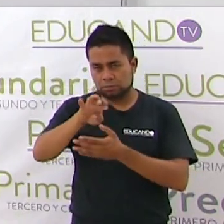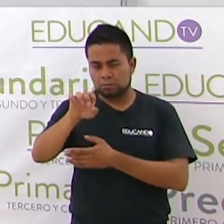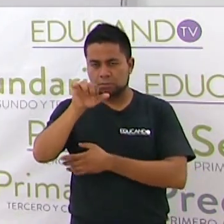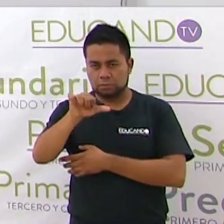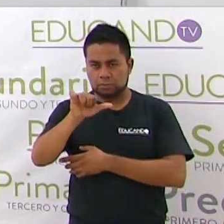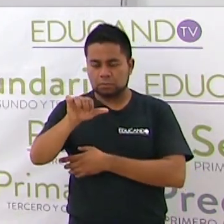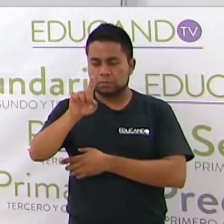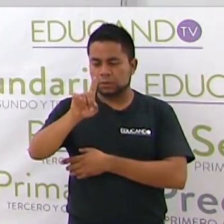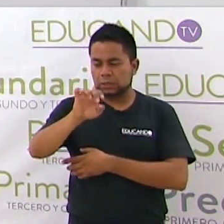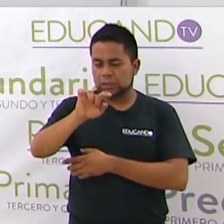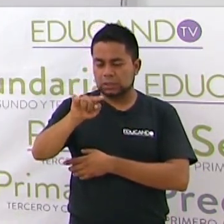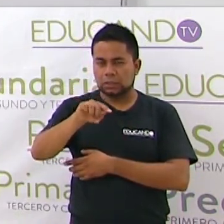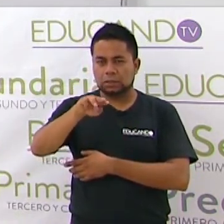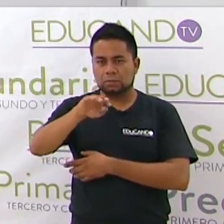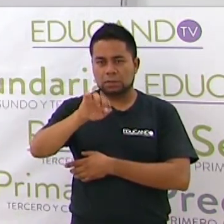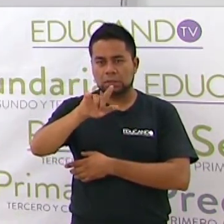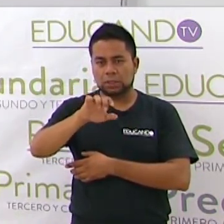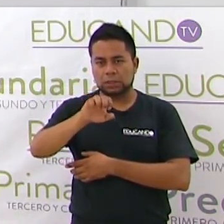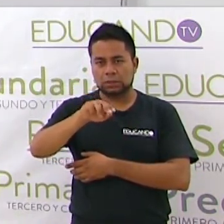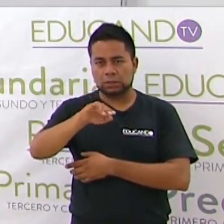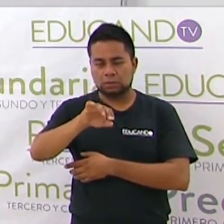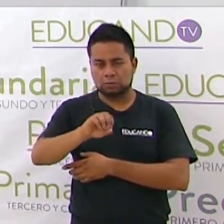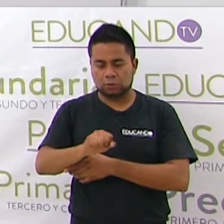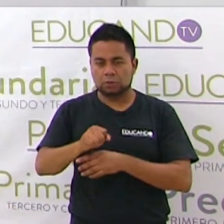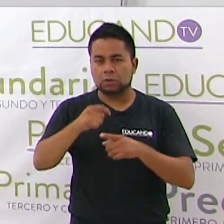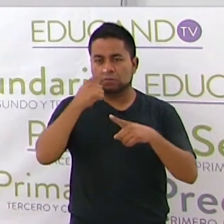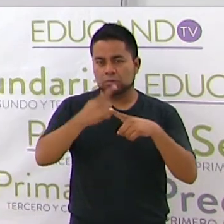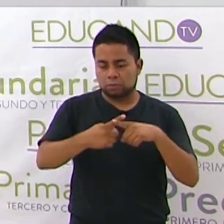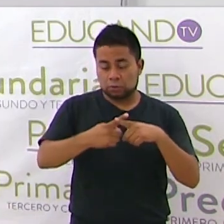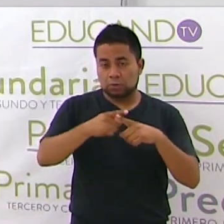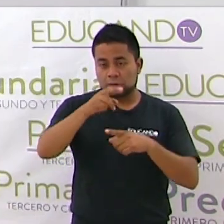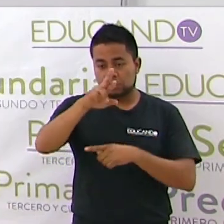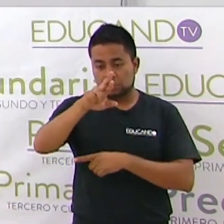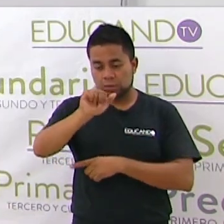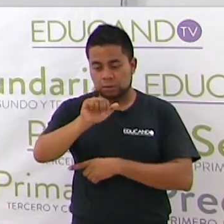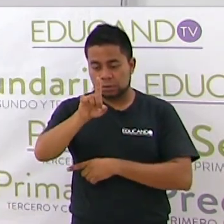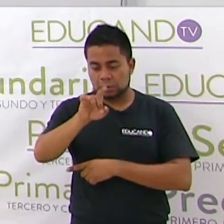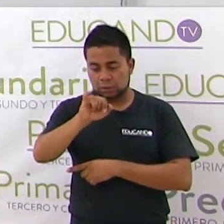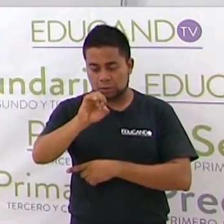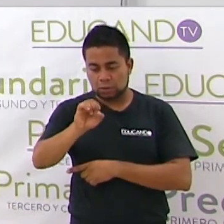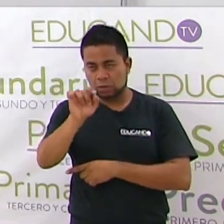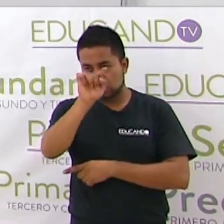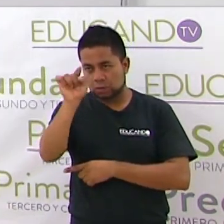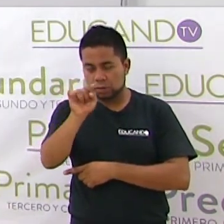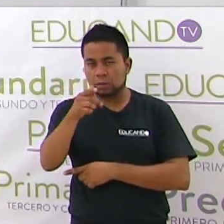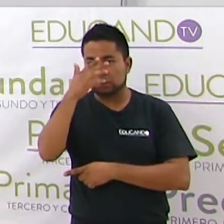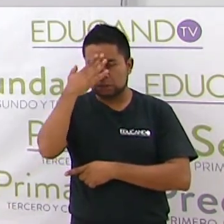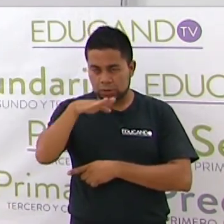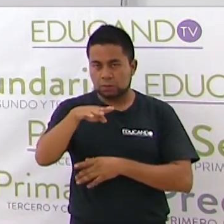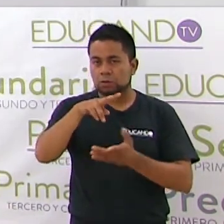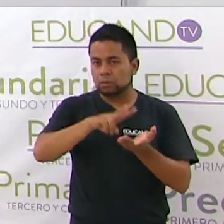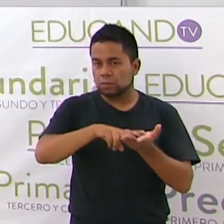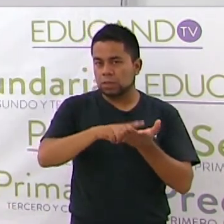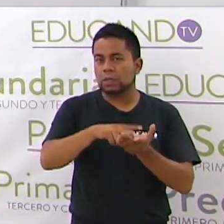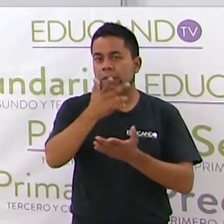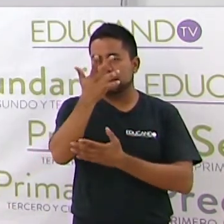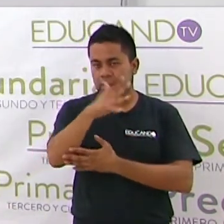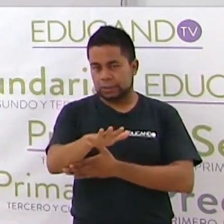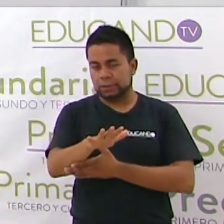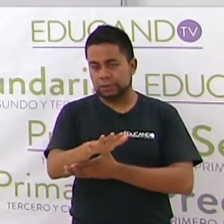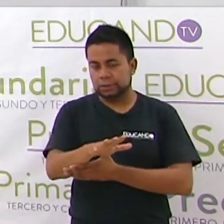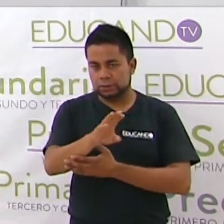3.1416 10 milésimos por radio al cubo. El radio al cubo sabemos que ya mide 10 centímetros, entonces